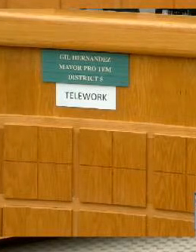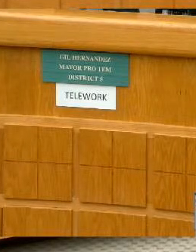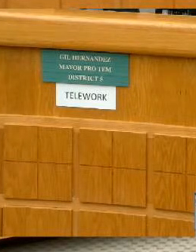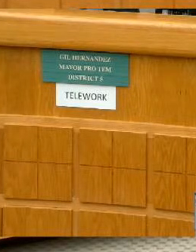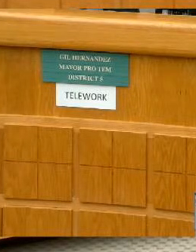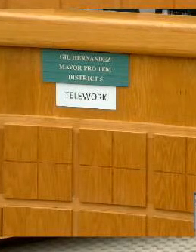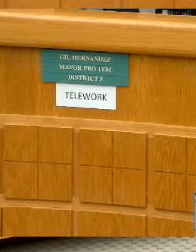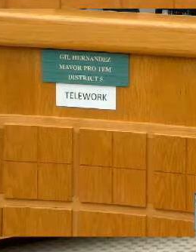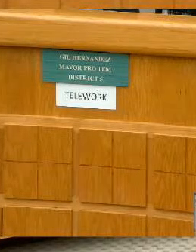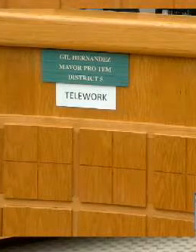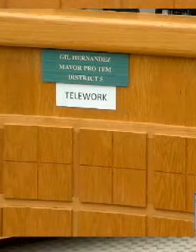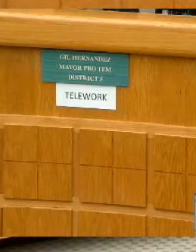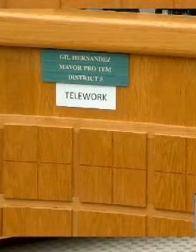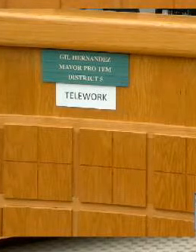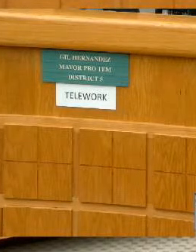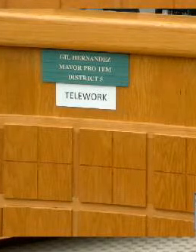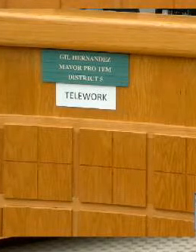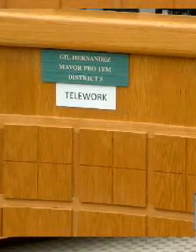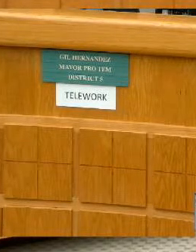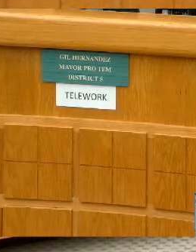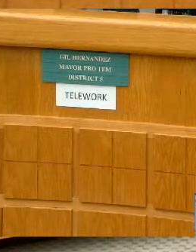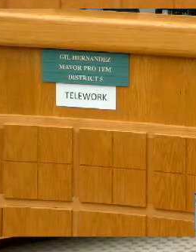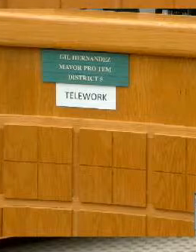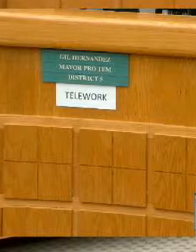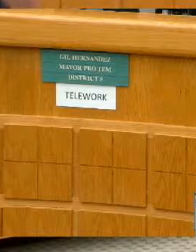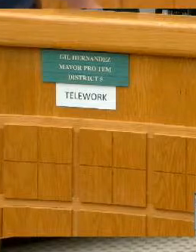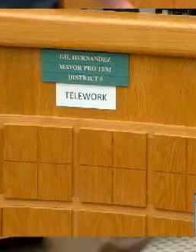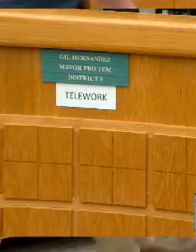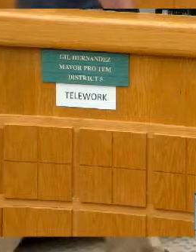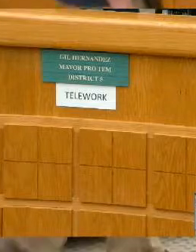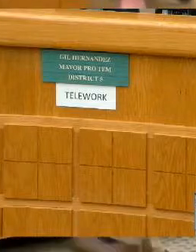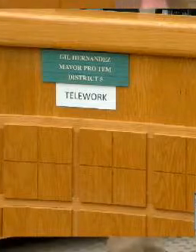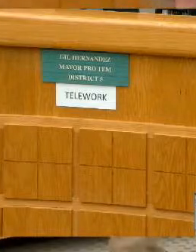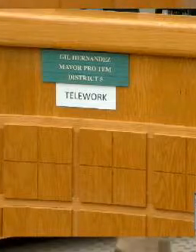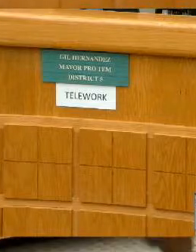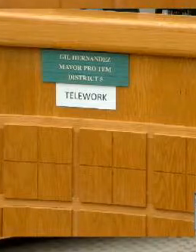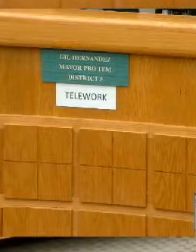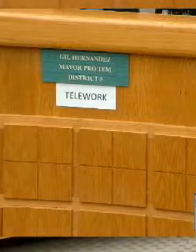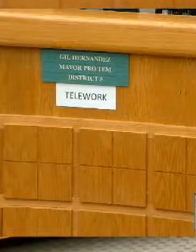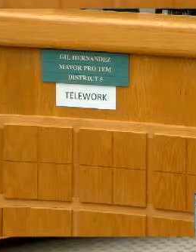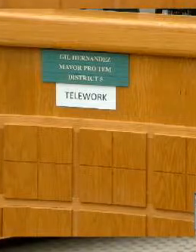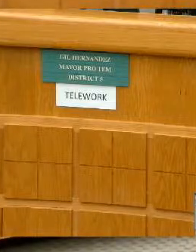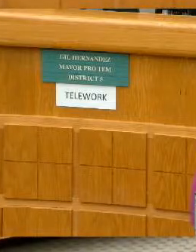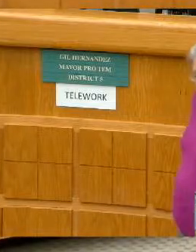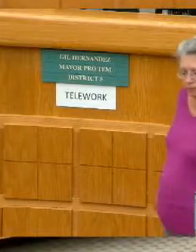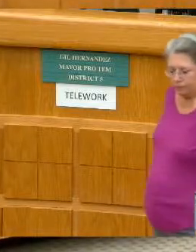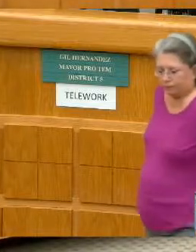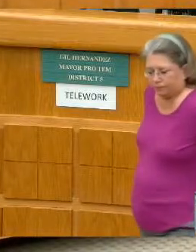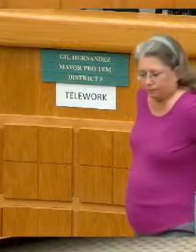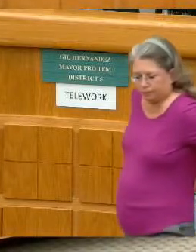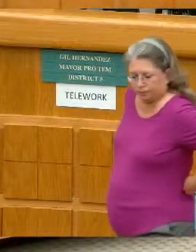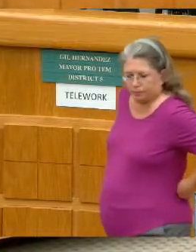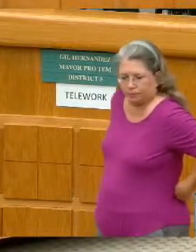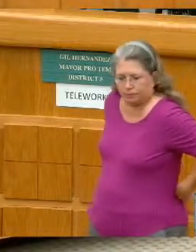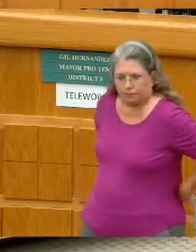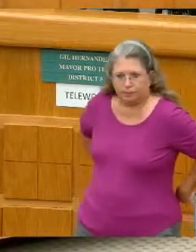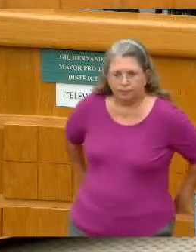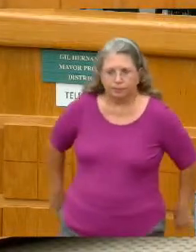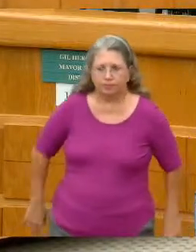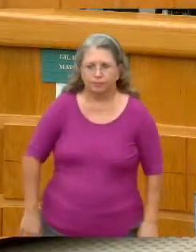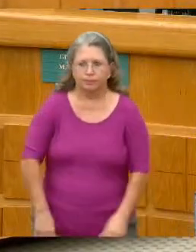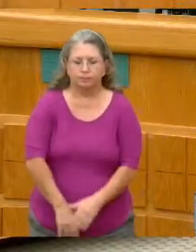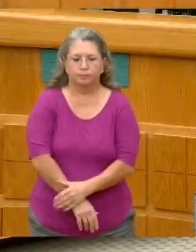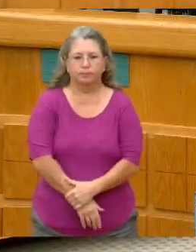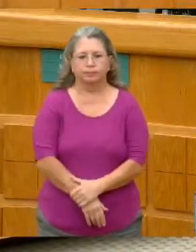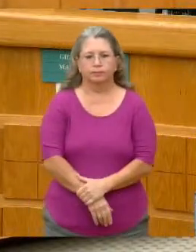el toque de queda. Vamos a continuar monitoreando la situación y vamos a reaccionar conforme se encuentre la situación. Si va a la playa, hágalo